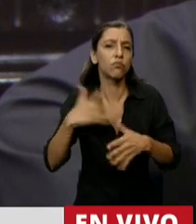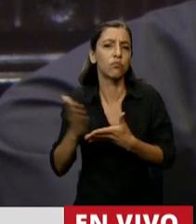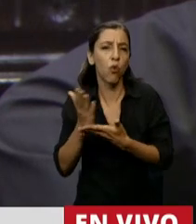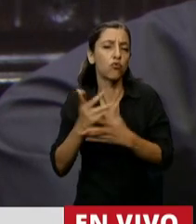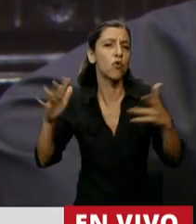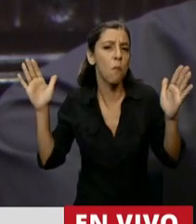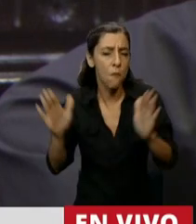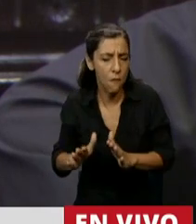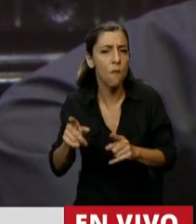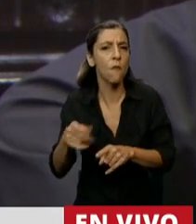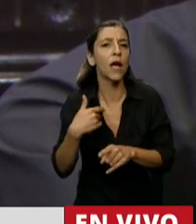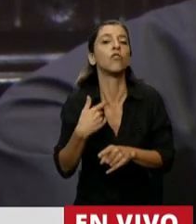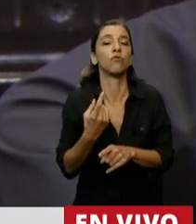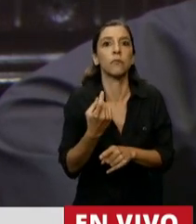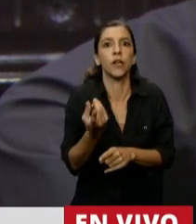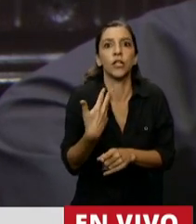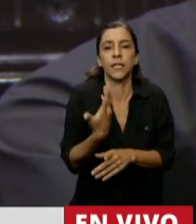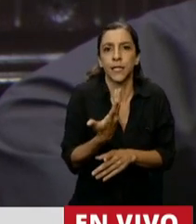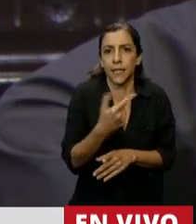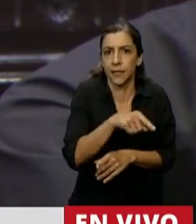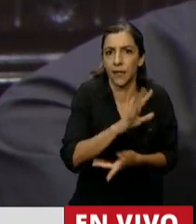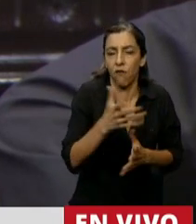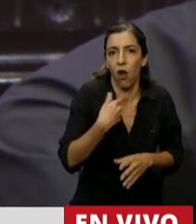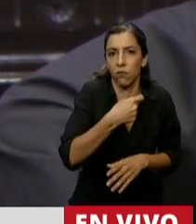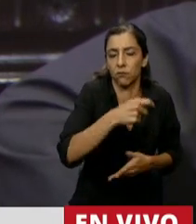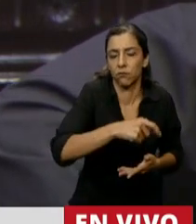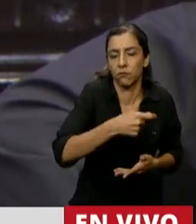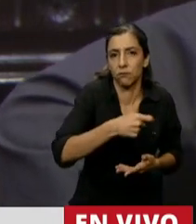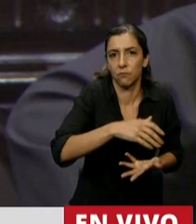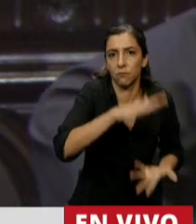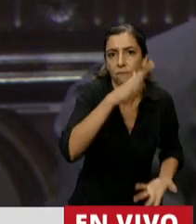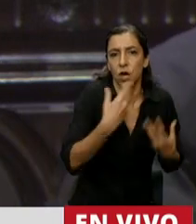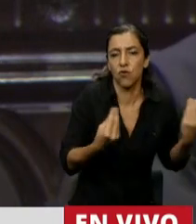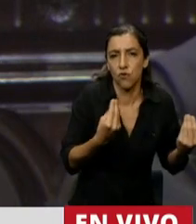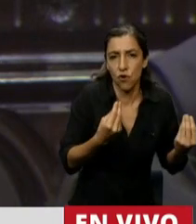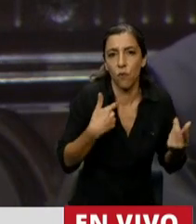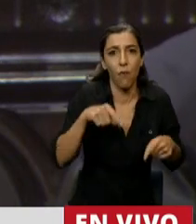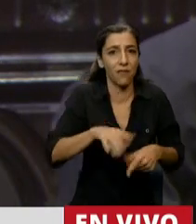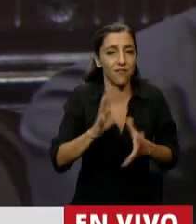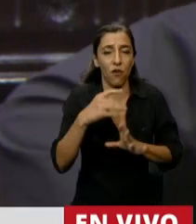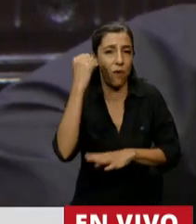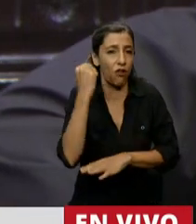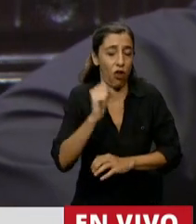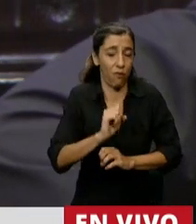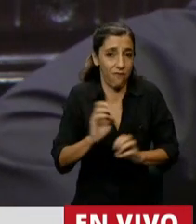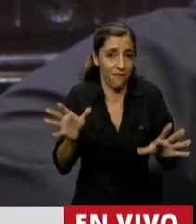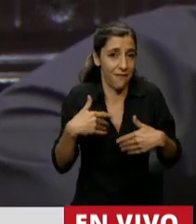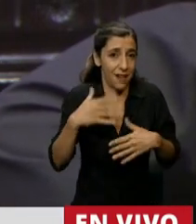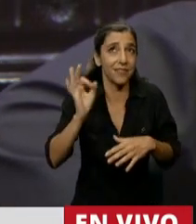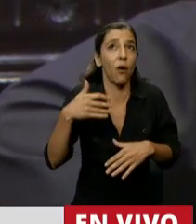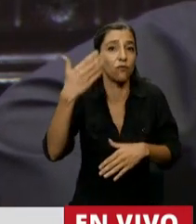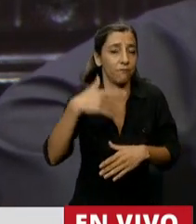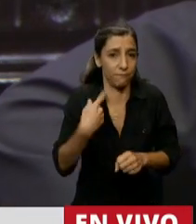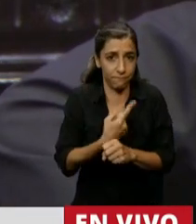recaudación, no solo el sistema previsional es inviable, sino que la economía en general es inviable. Y por eso, con esta fórmula lo que estamos logrando es